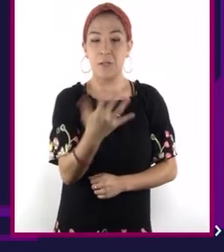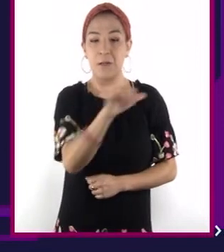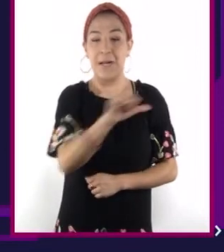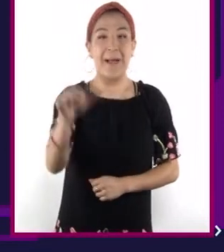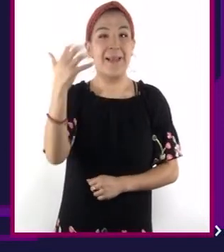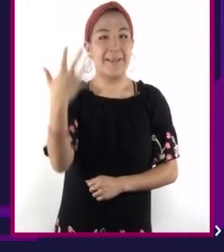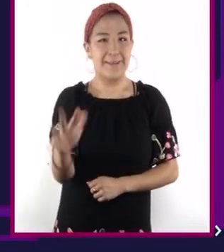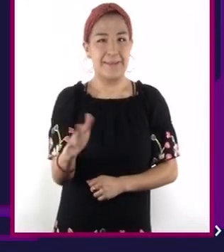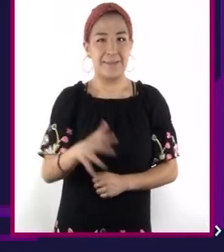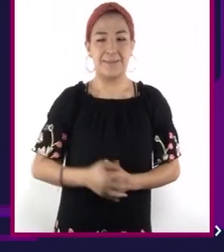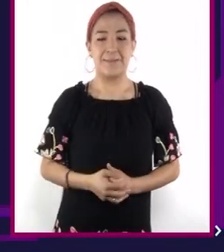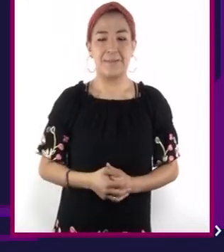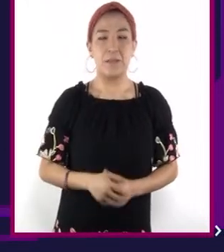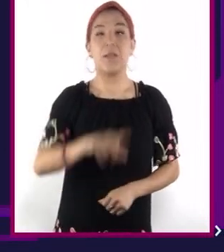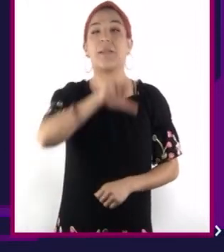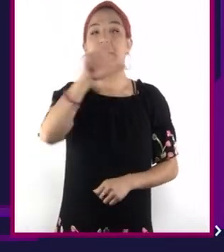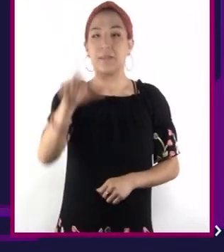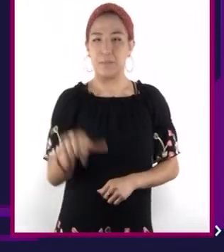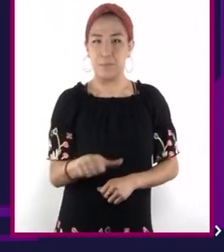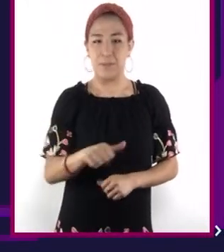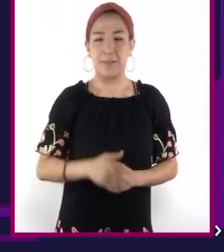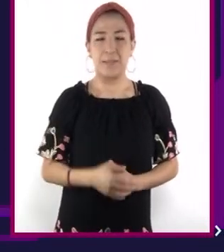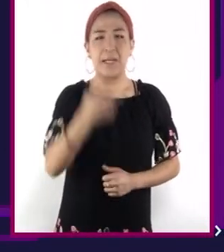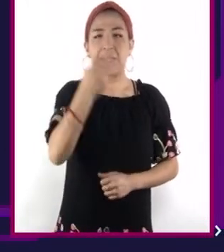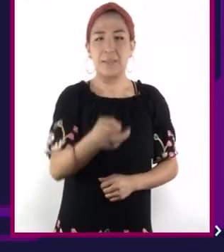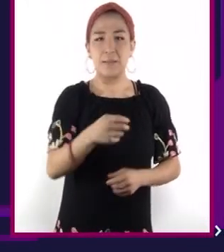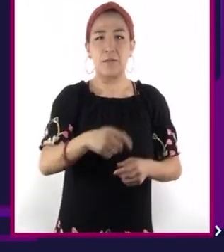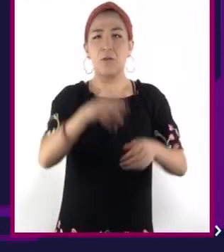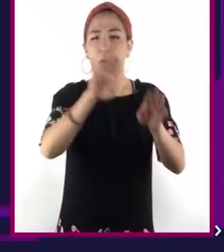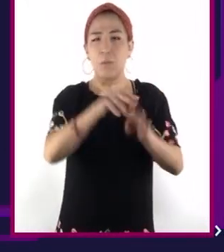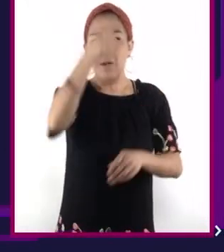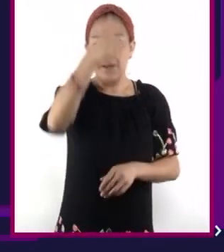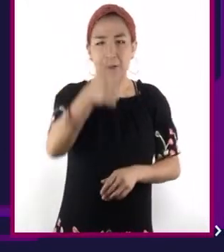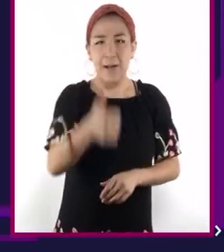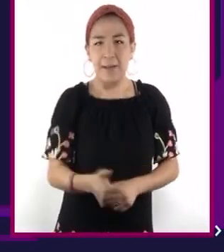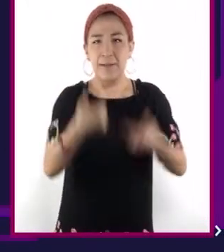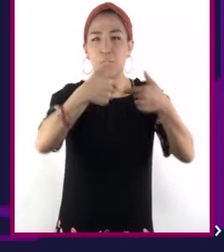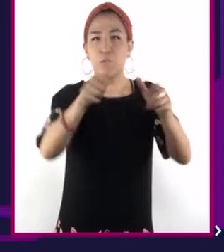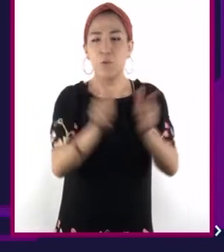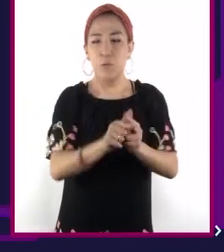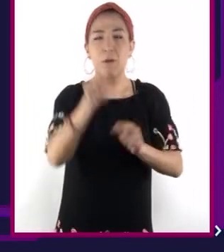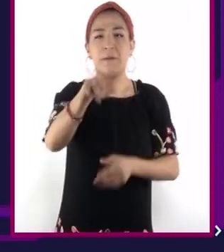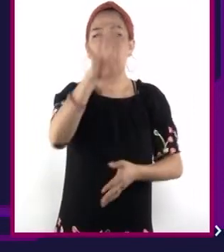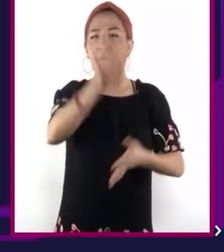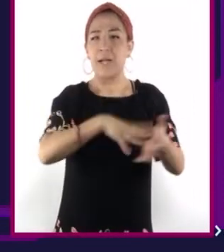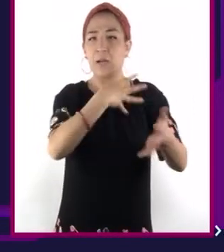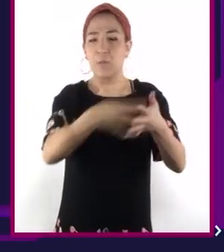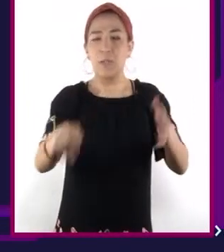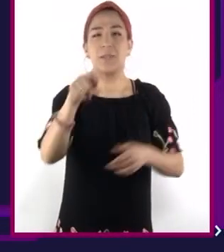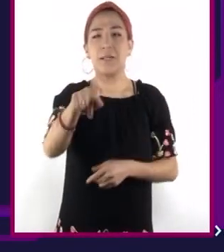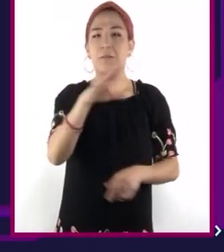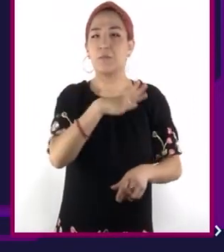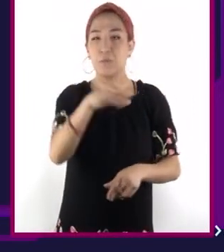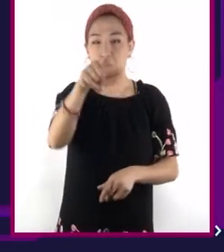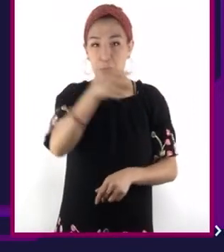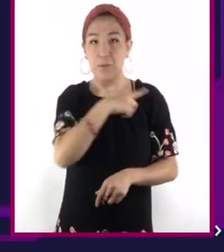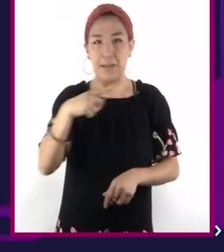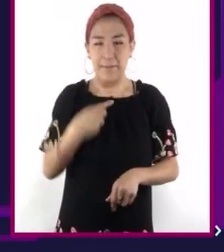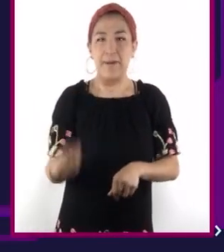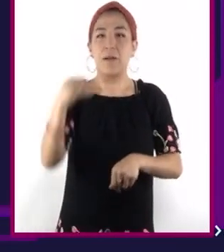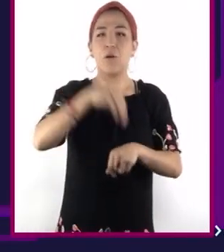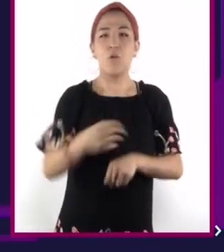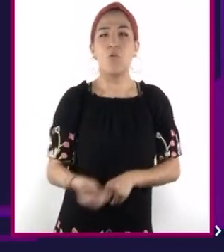a 10. Luego, para cada grupo, en una tabla de frecuencias se puede registrar